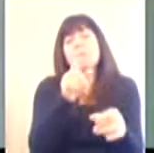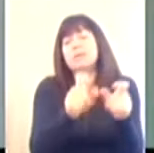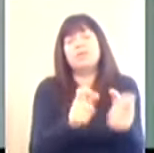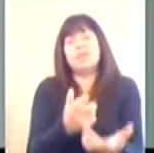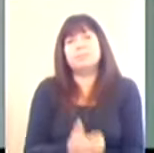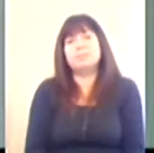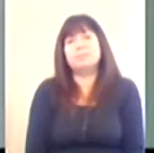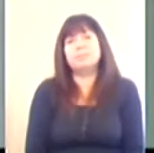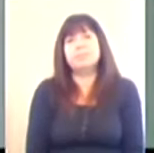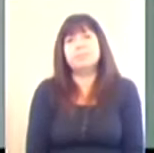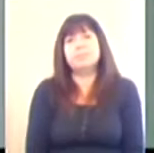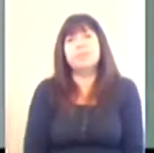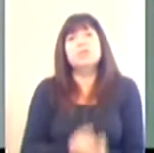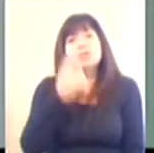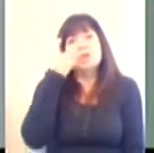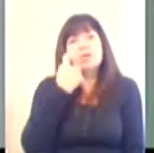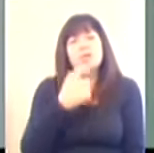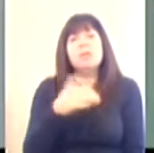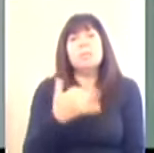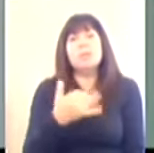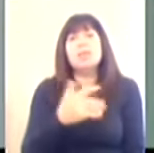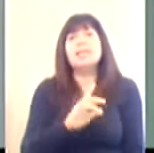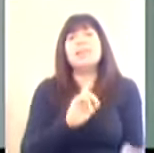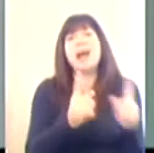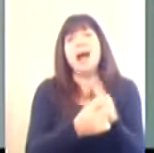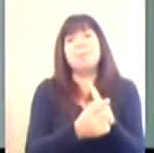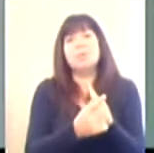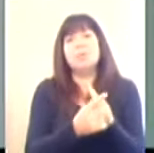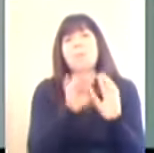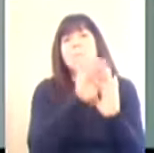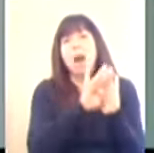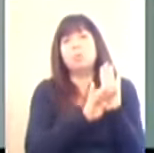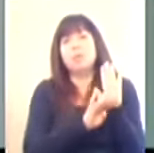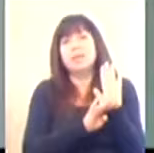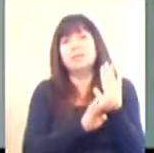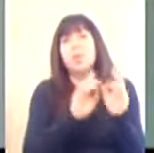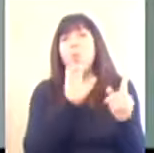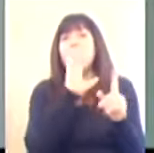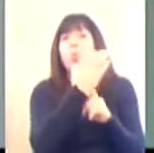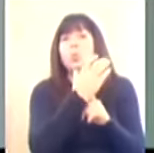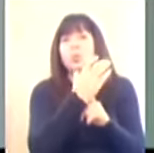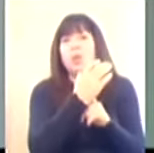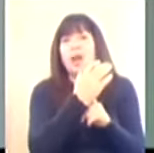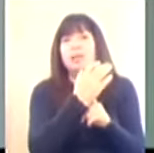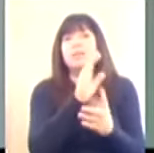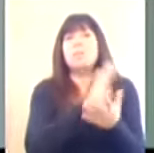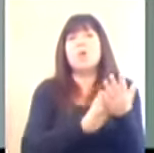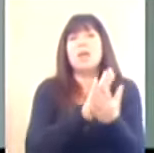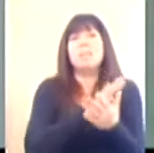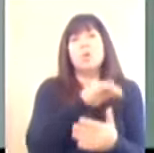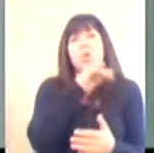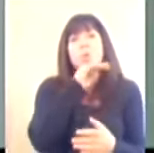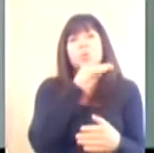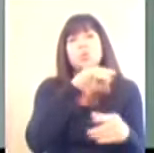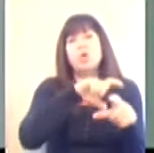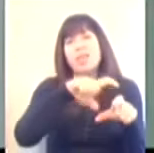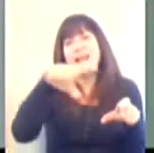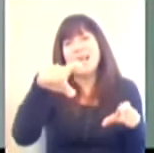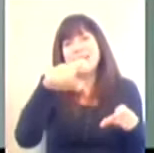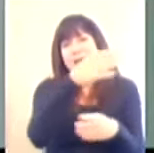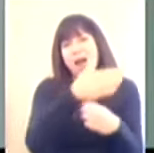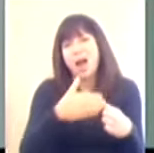me parece muy relevante que si queremos cambiar pautas que son culturales, en el fondo, como por ejemplo el uso de la leña que bien mencionaba